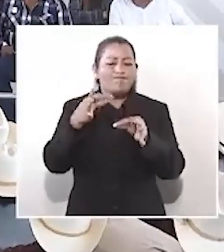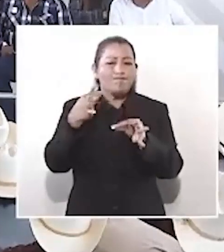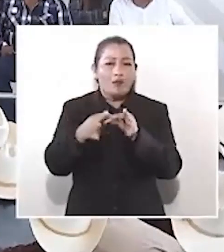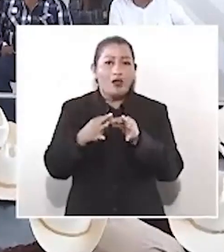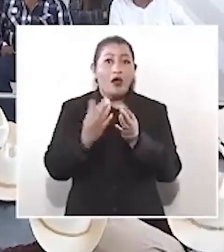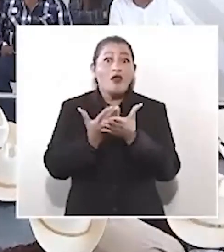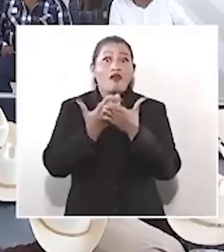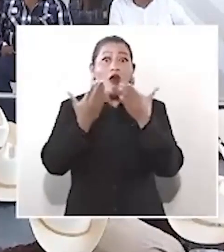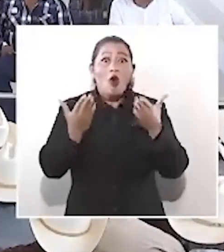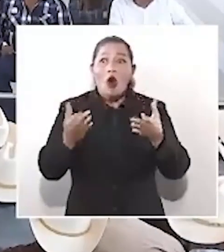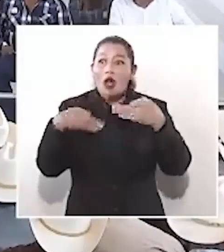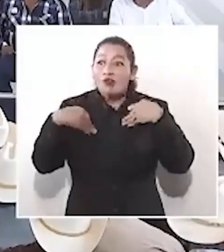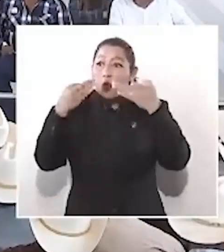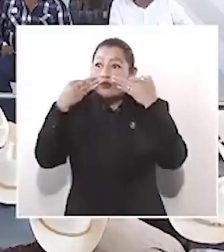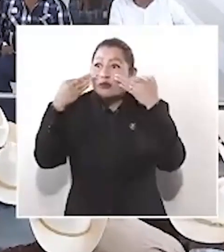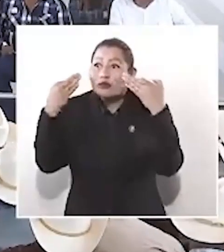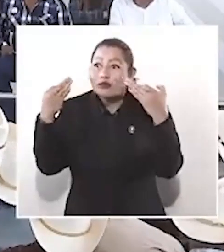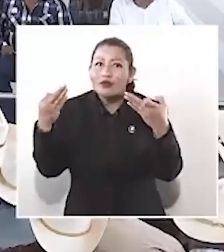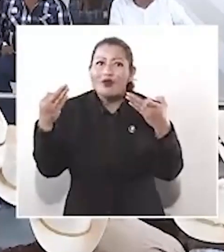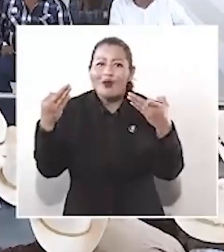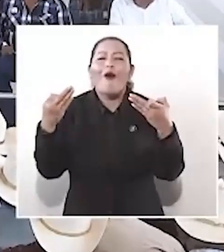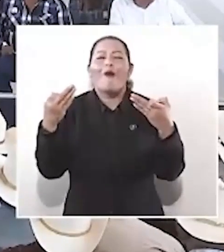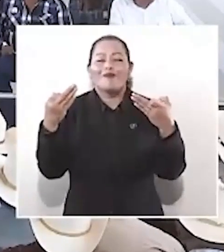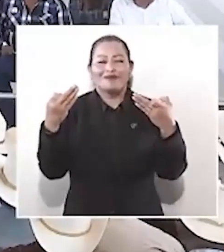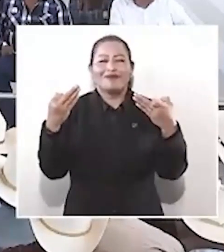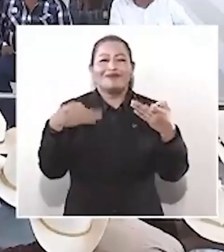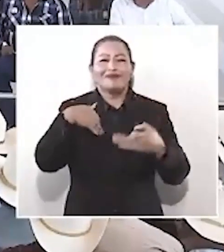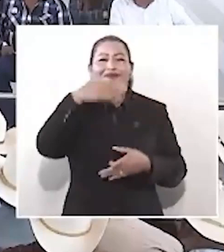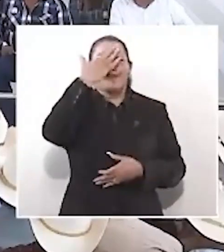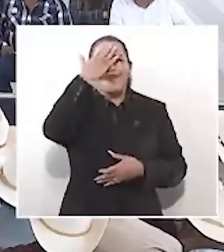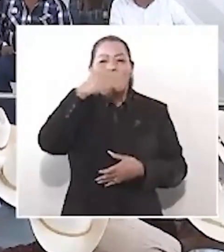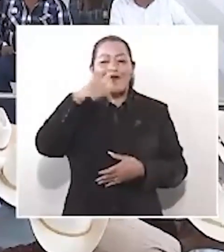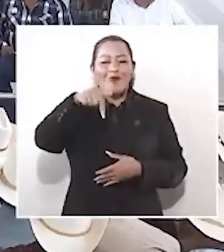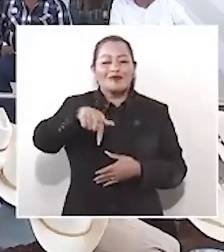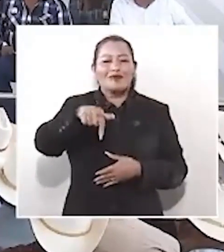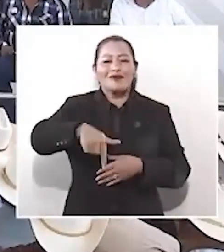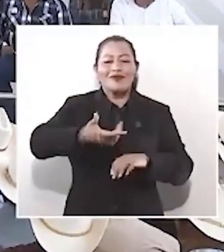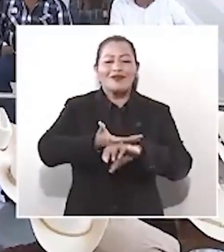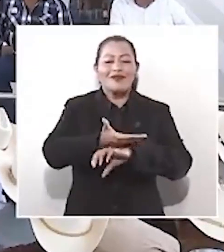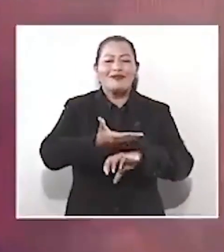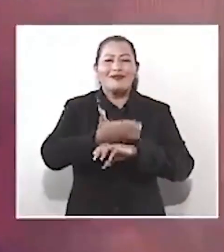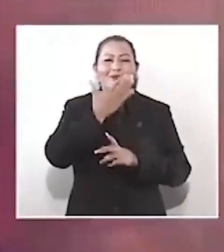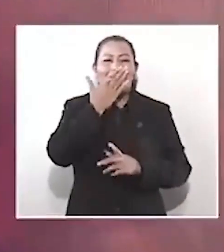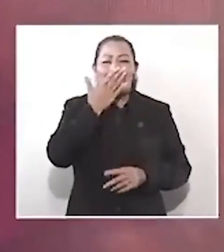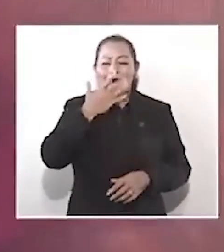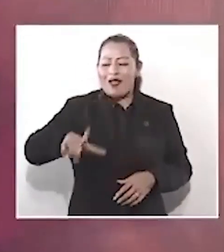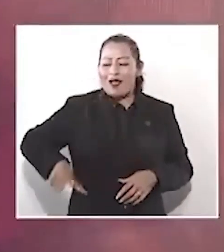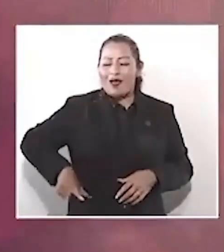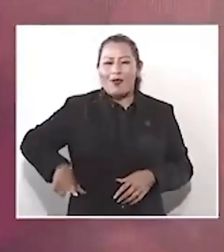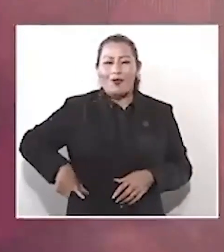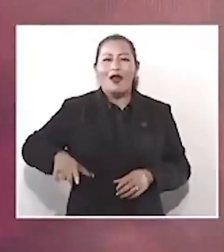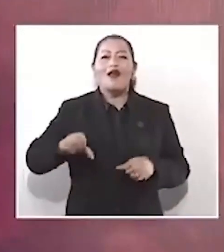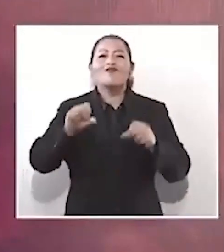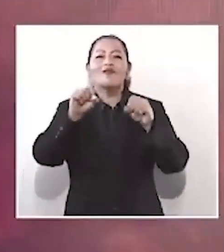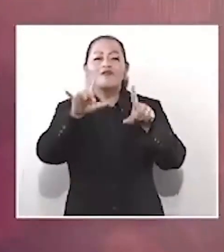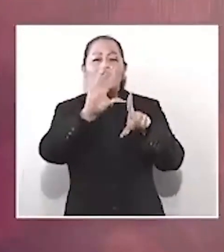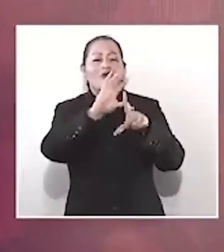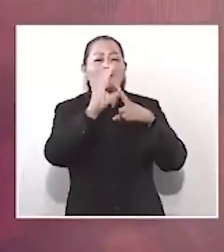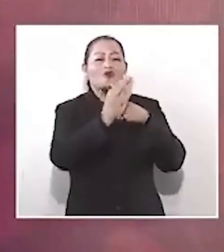pozos de los que le suministran agua que están contaminados, por ejemplo, con manganés, que le dan al agua una coloración